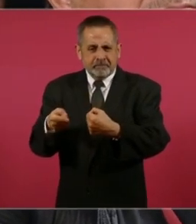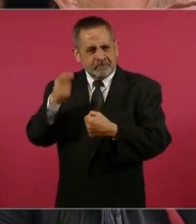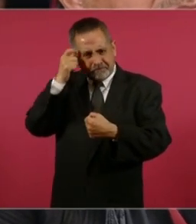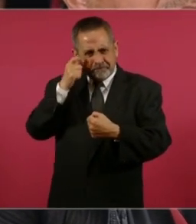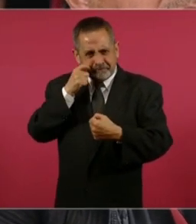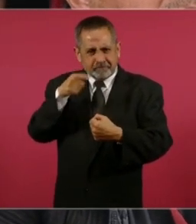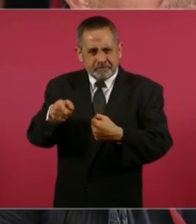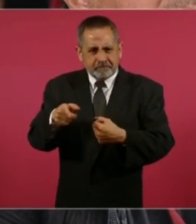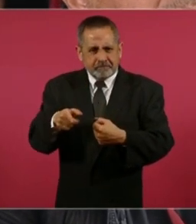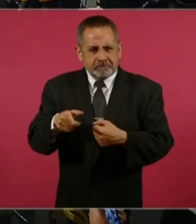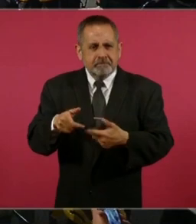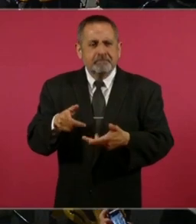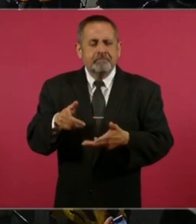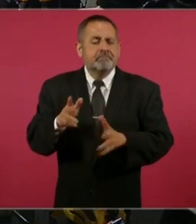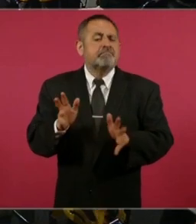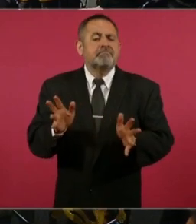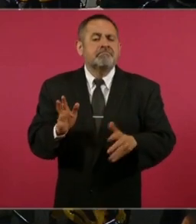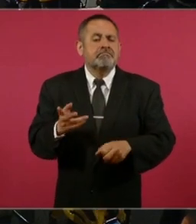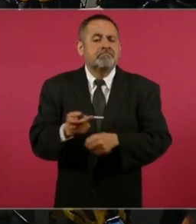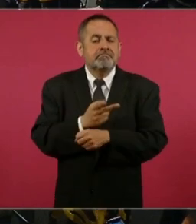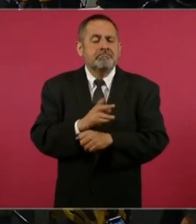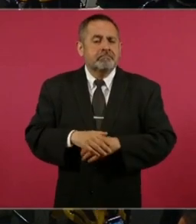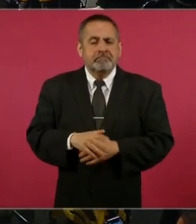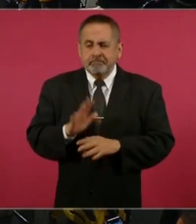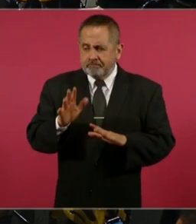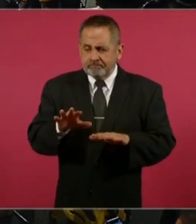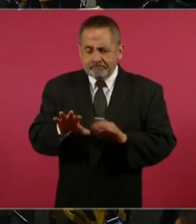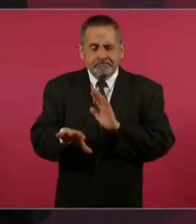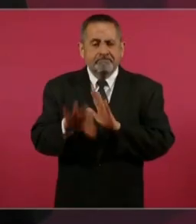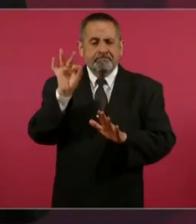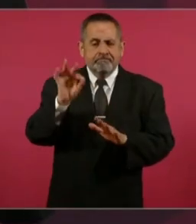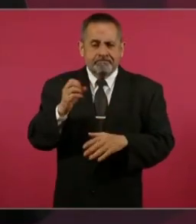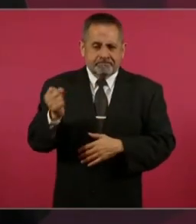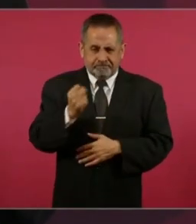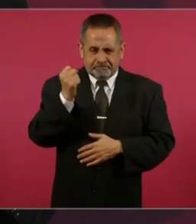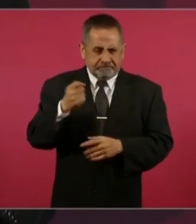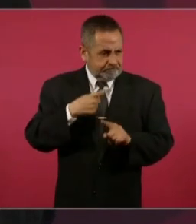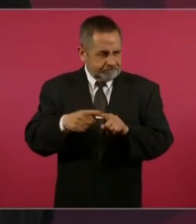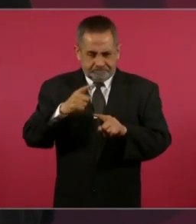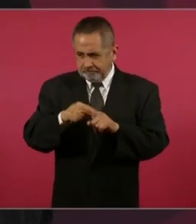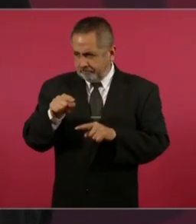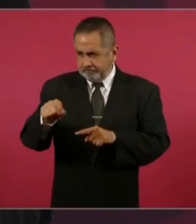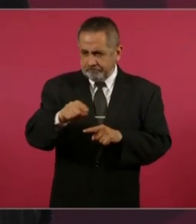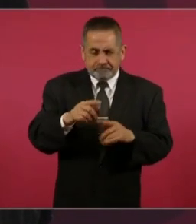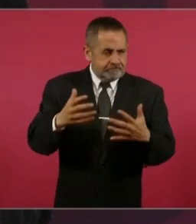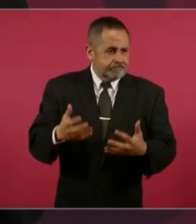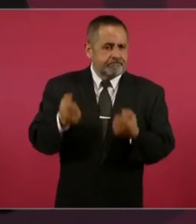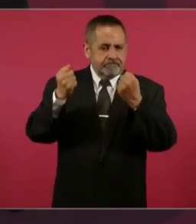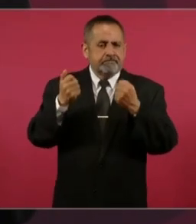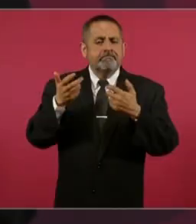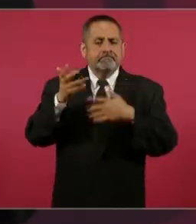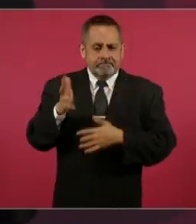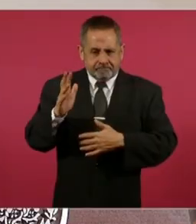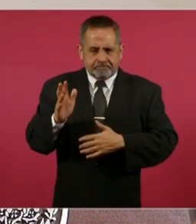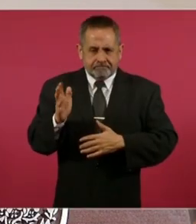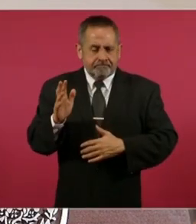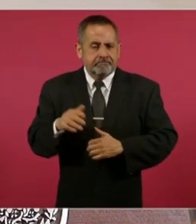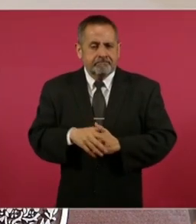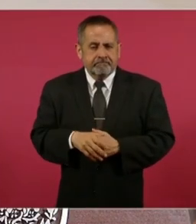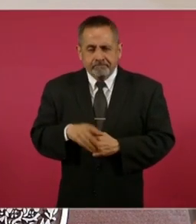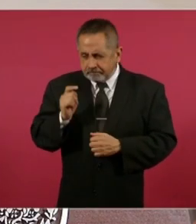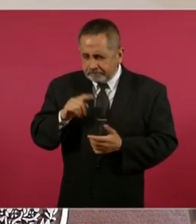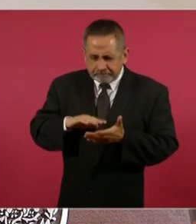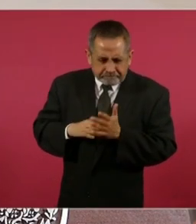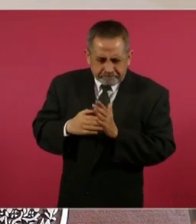Guerrero Ya aparecieron afortunadamente todos fue una